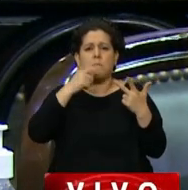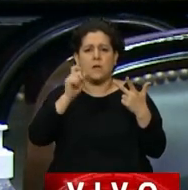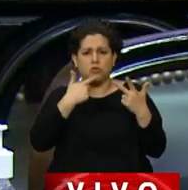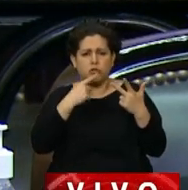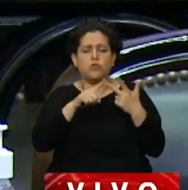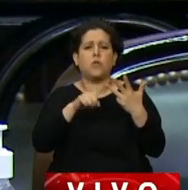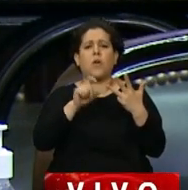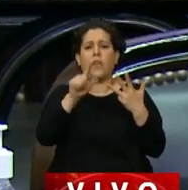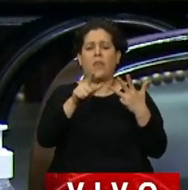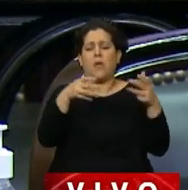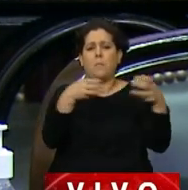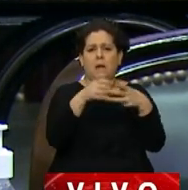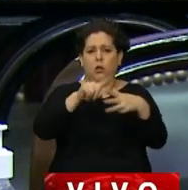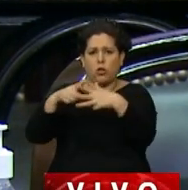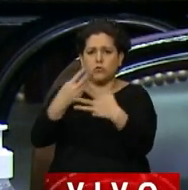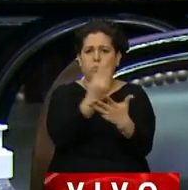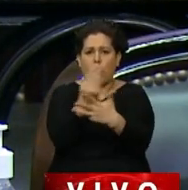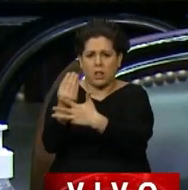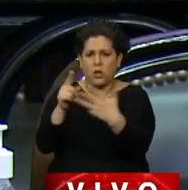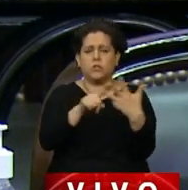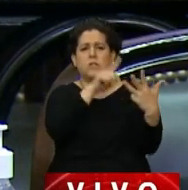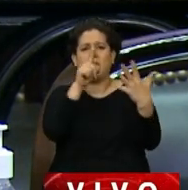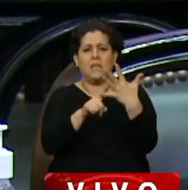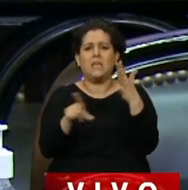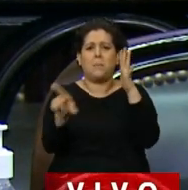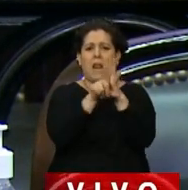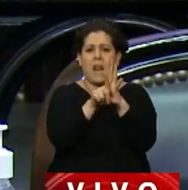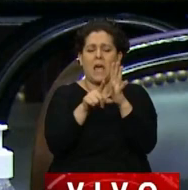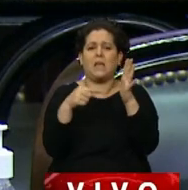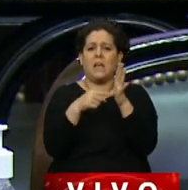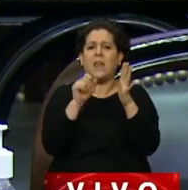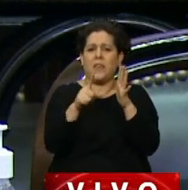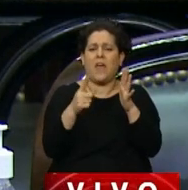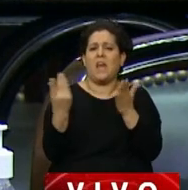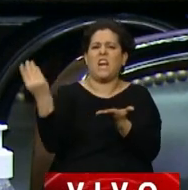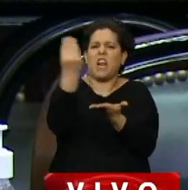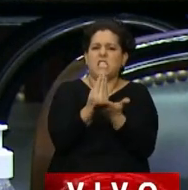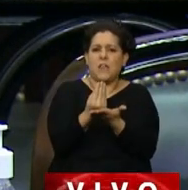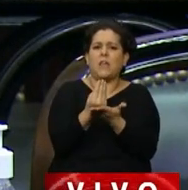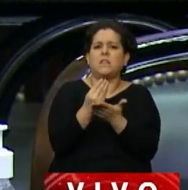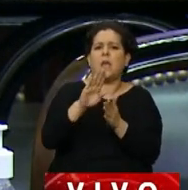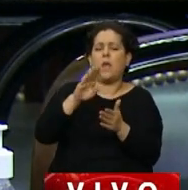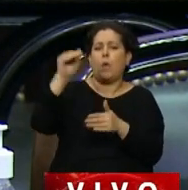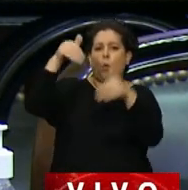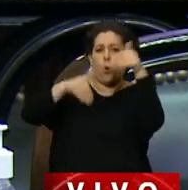Financiamiento de Partidos Políticos y el método de la ley de los residentes por el cual votan en el exterior.